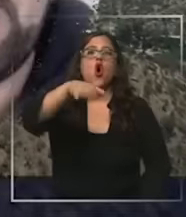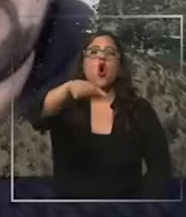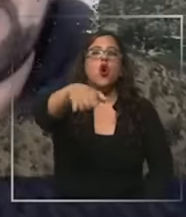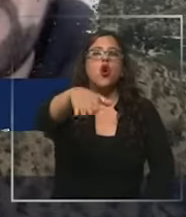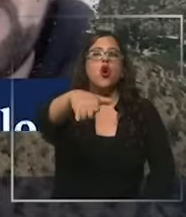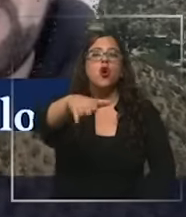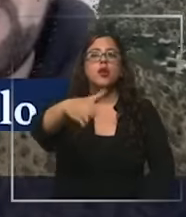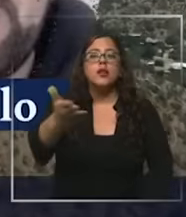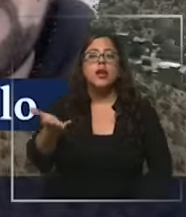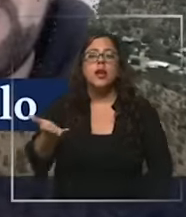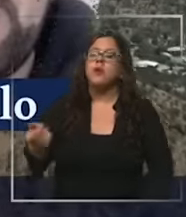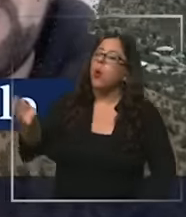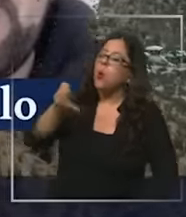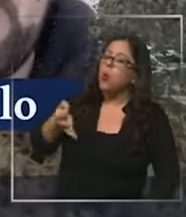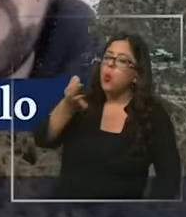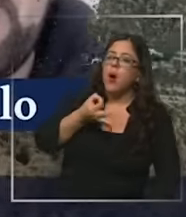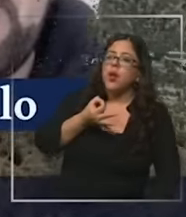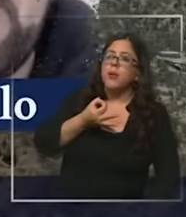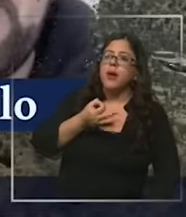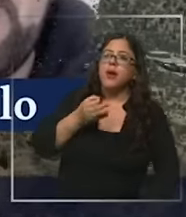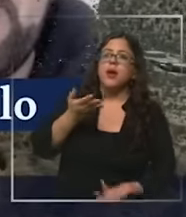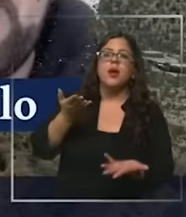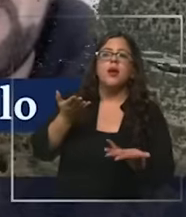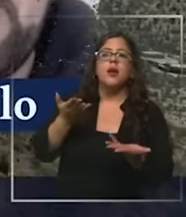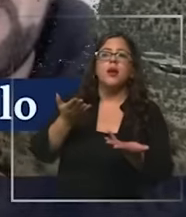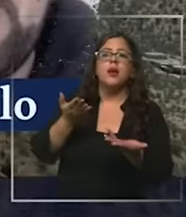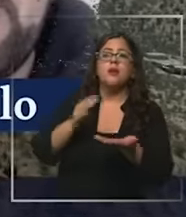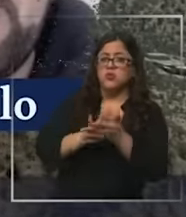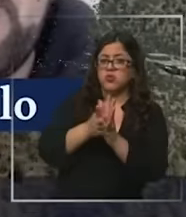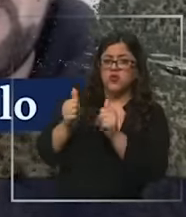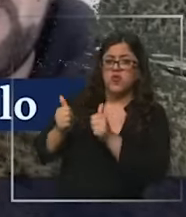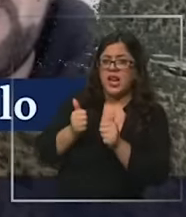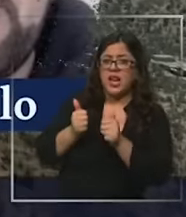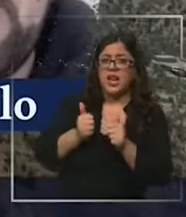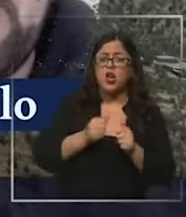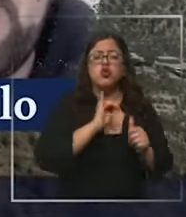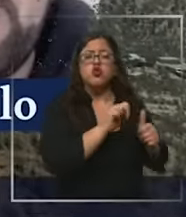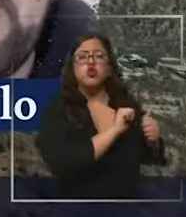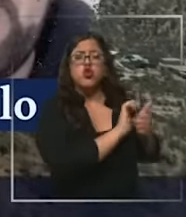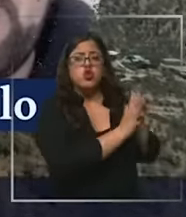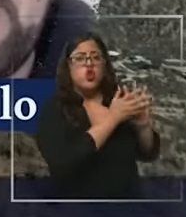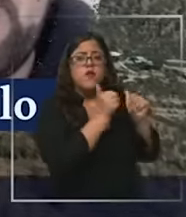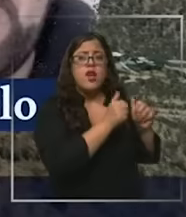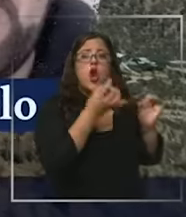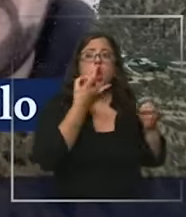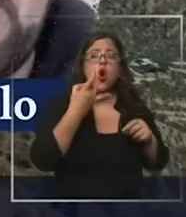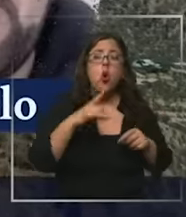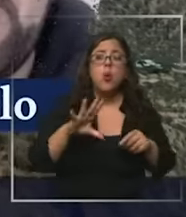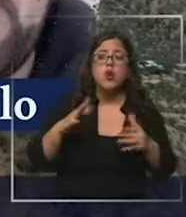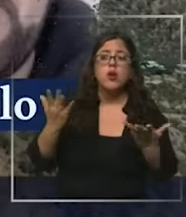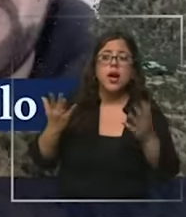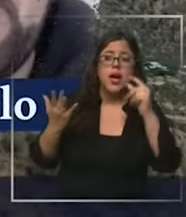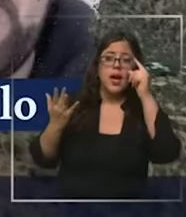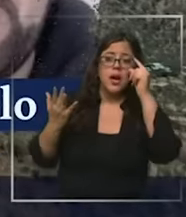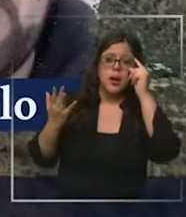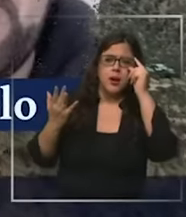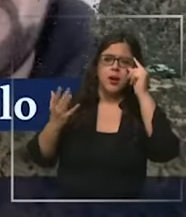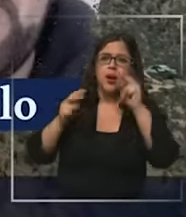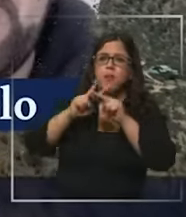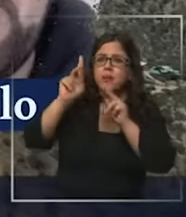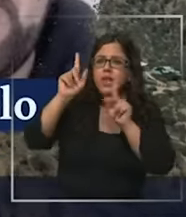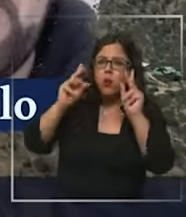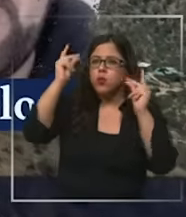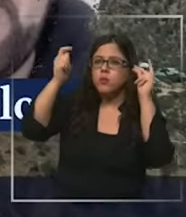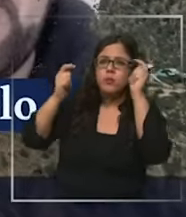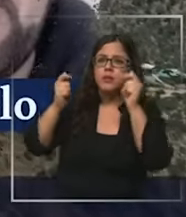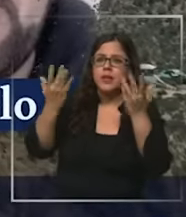hijita. ¿Qué? ¿Cómo están las cosas? Todo bien. Lo único que sí, que vamos a hacer un invento